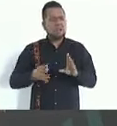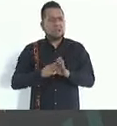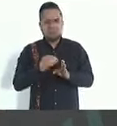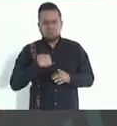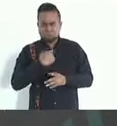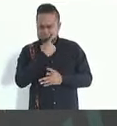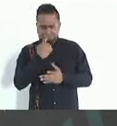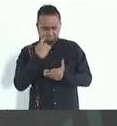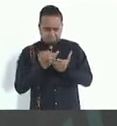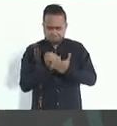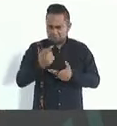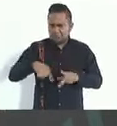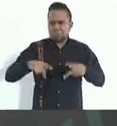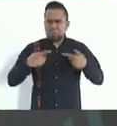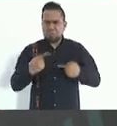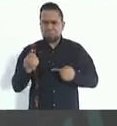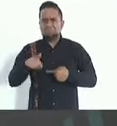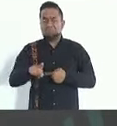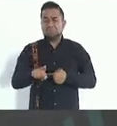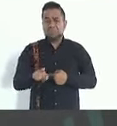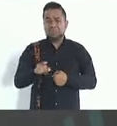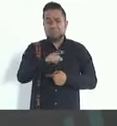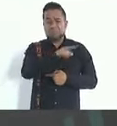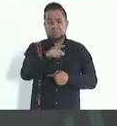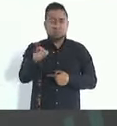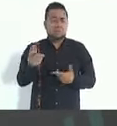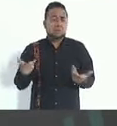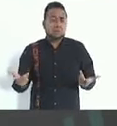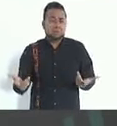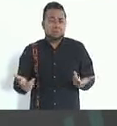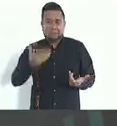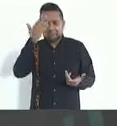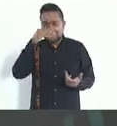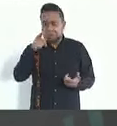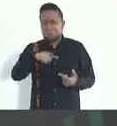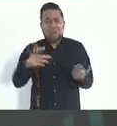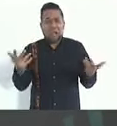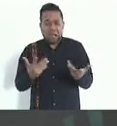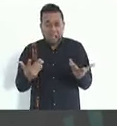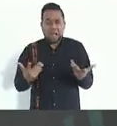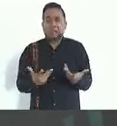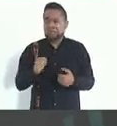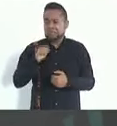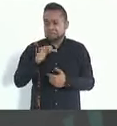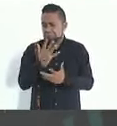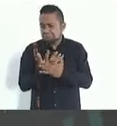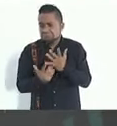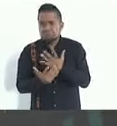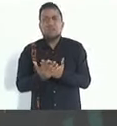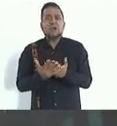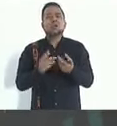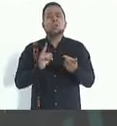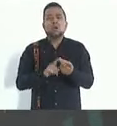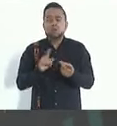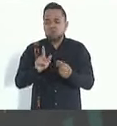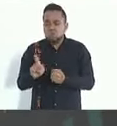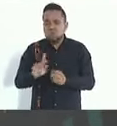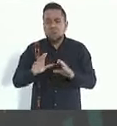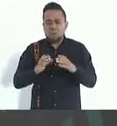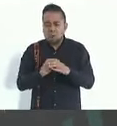manda. Eso ustedes no solo lo saben, lo practican en sus